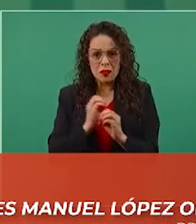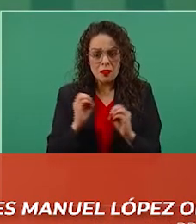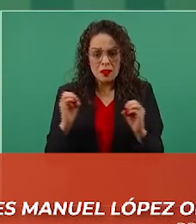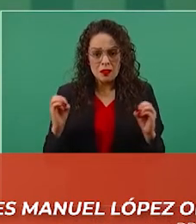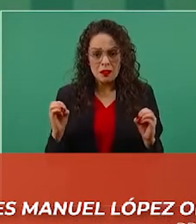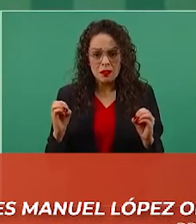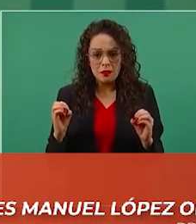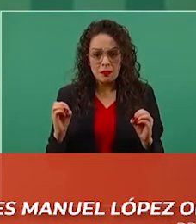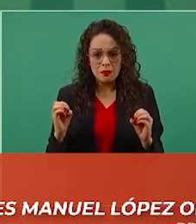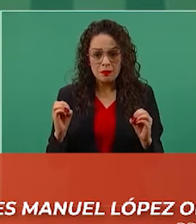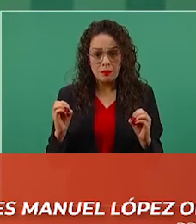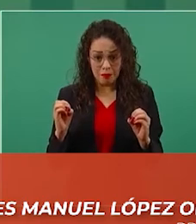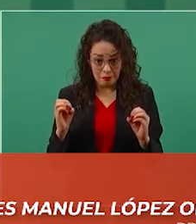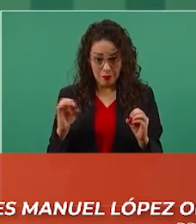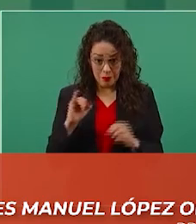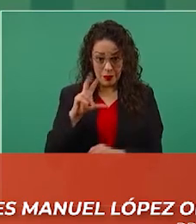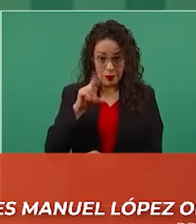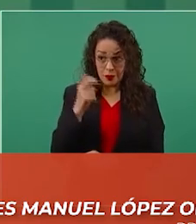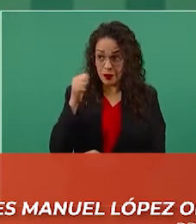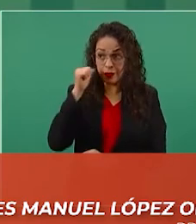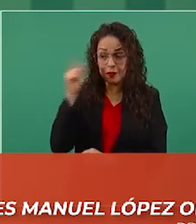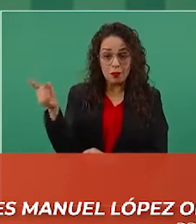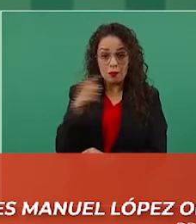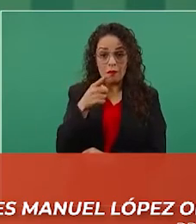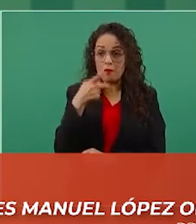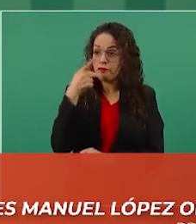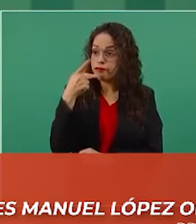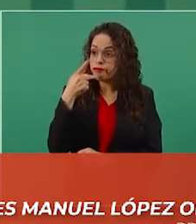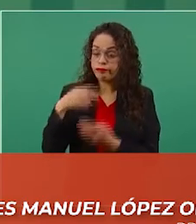¿No nos acusan de eso?